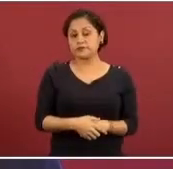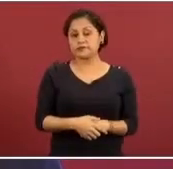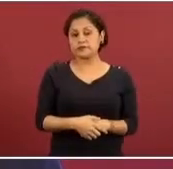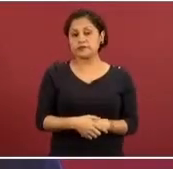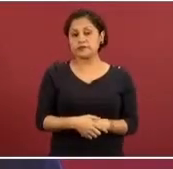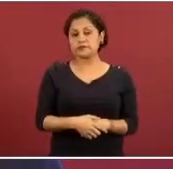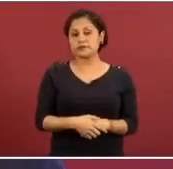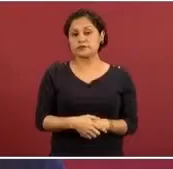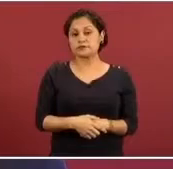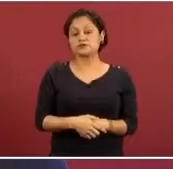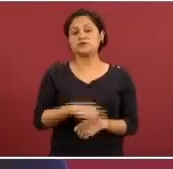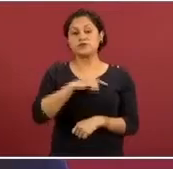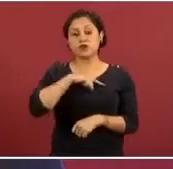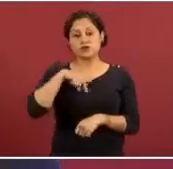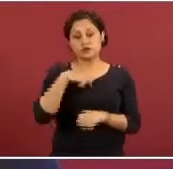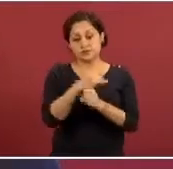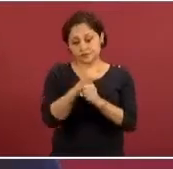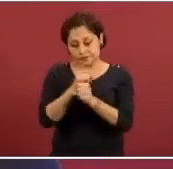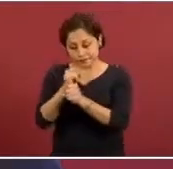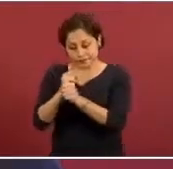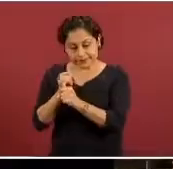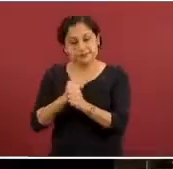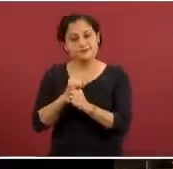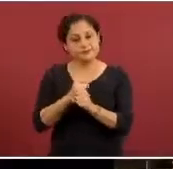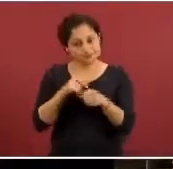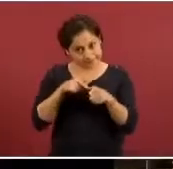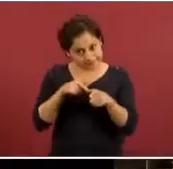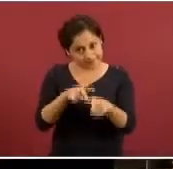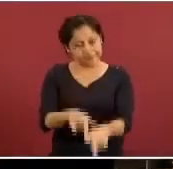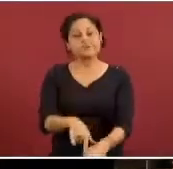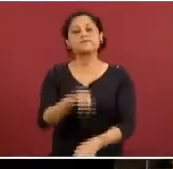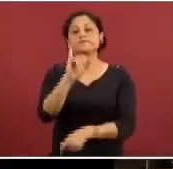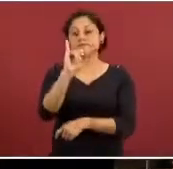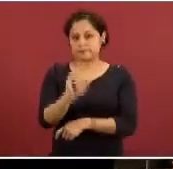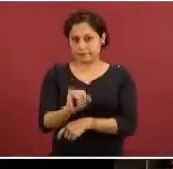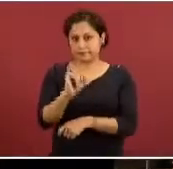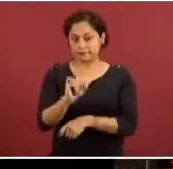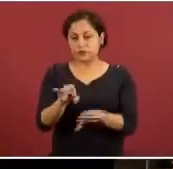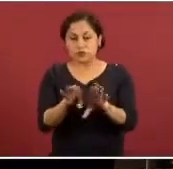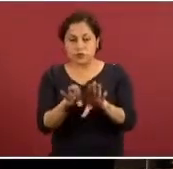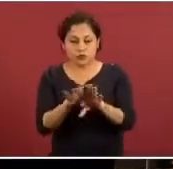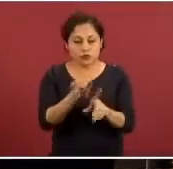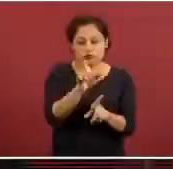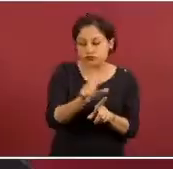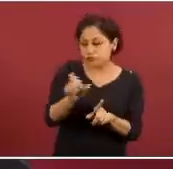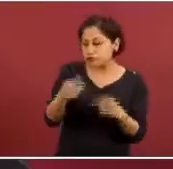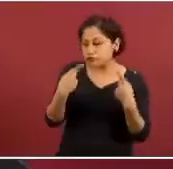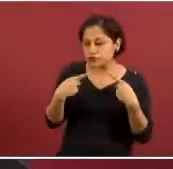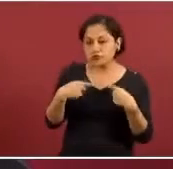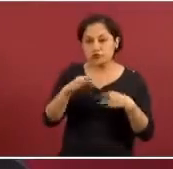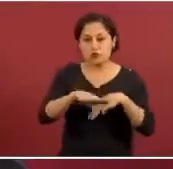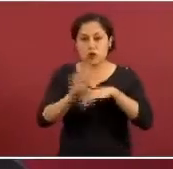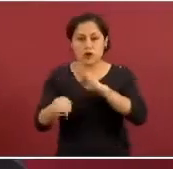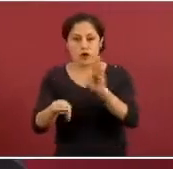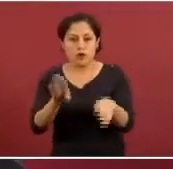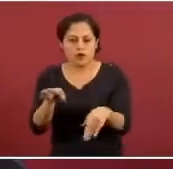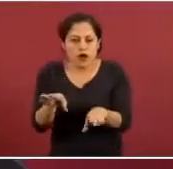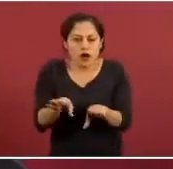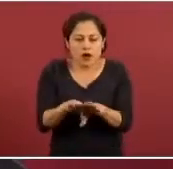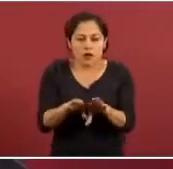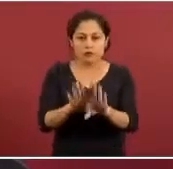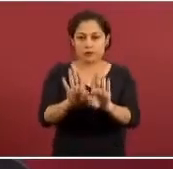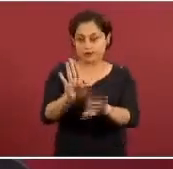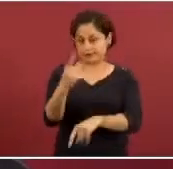comportamiento le vamos dando seguimiento, vamos viendo cómo se van presentando justamente esas defunciones. Quiero resaltar algo